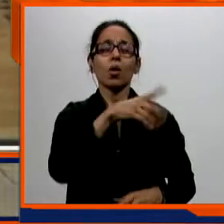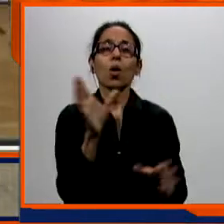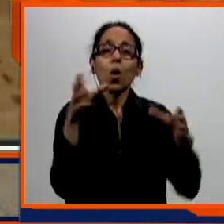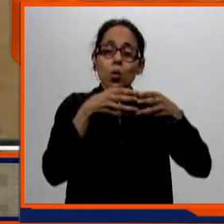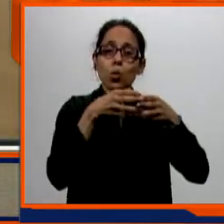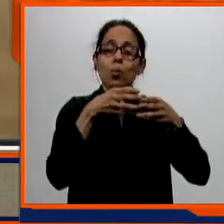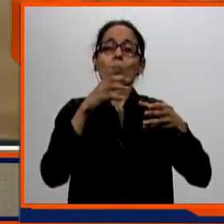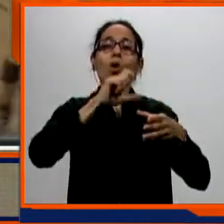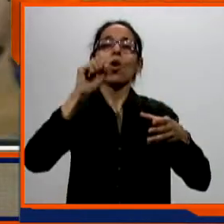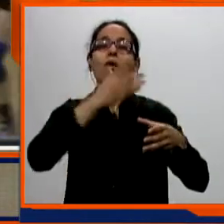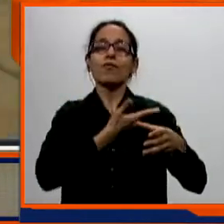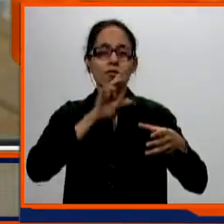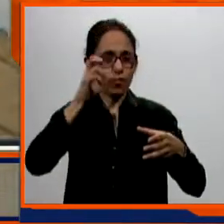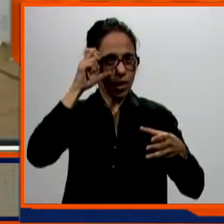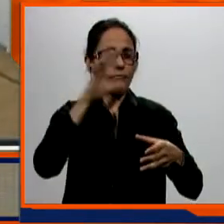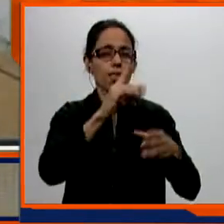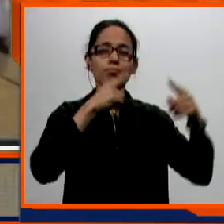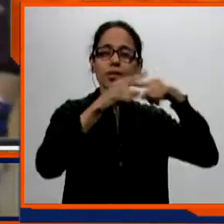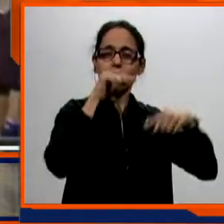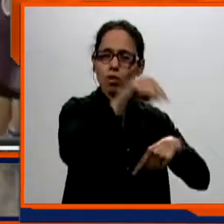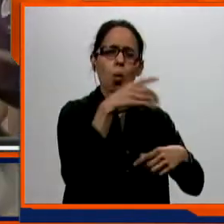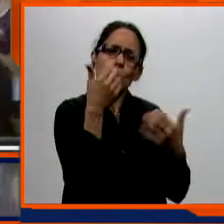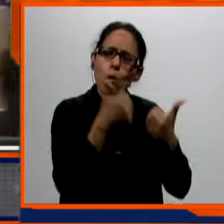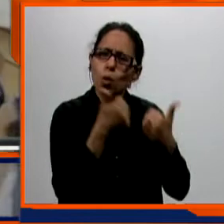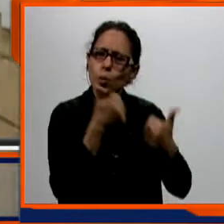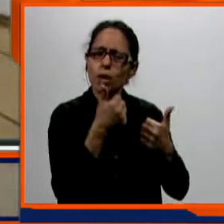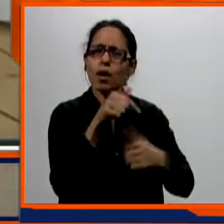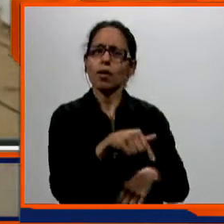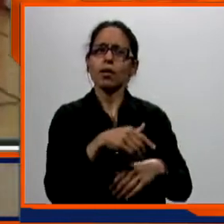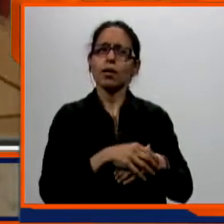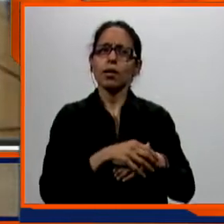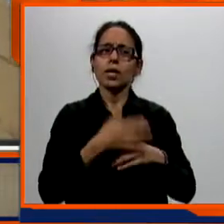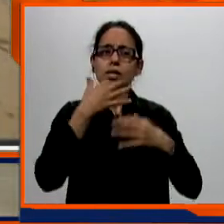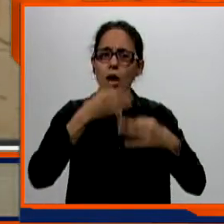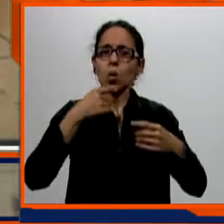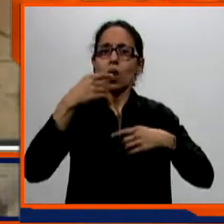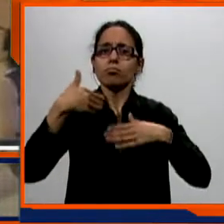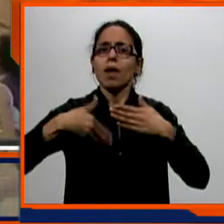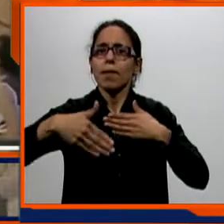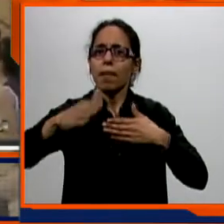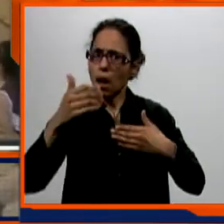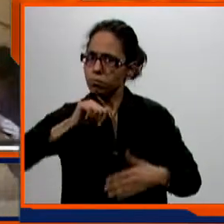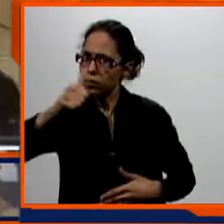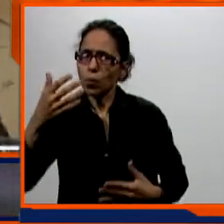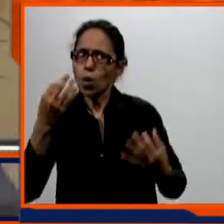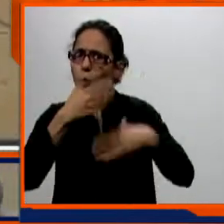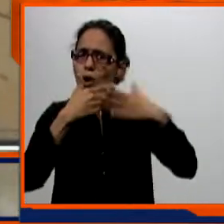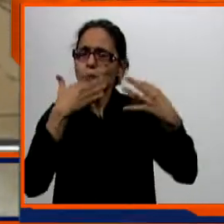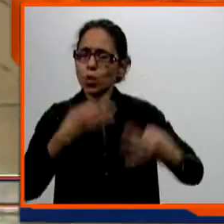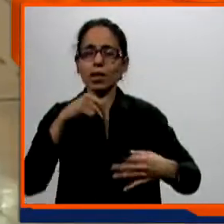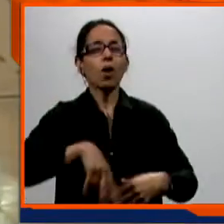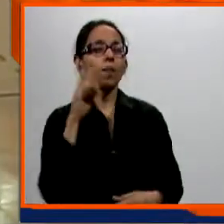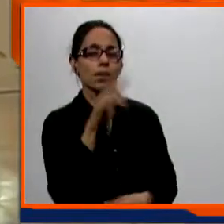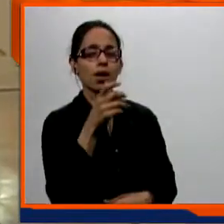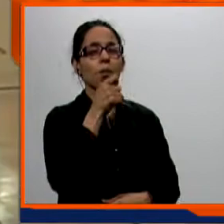Joffre, que seguramente va a dar que hablar en estos Juegos Universitarios. Vamos a compartir la palabra de los protagonistas.